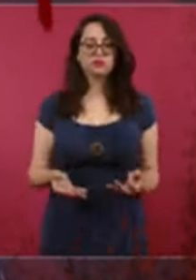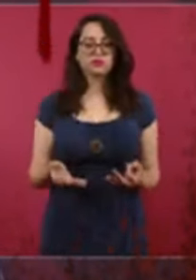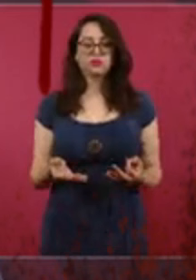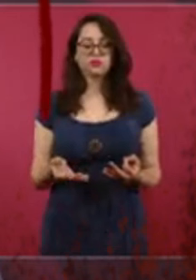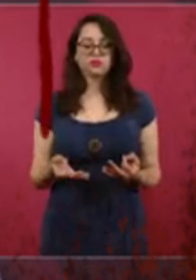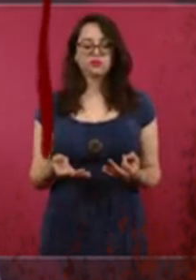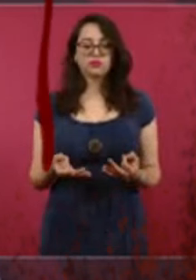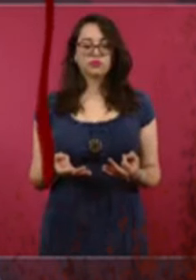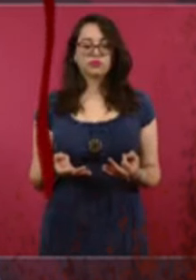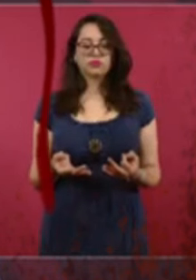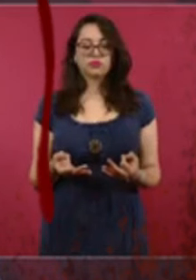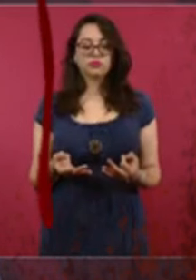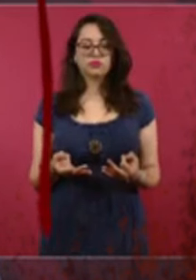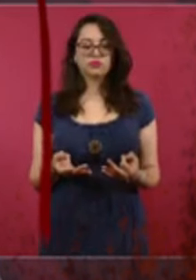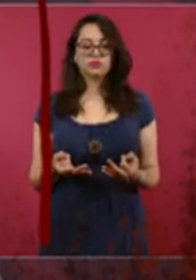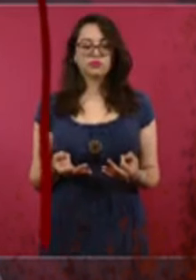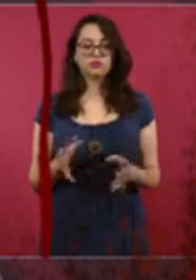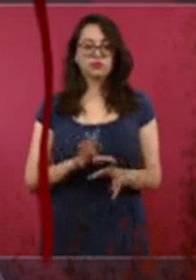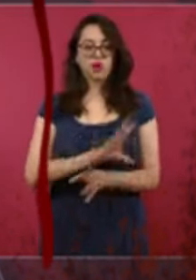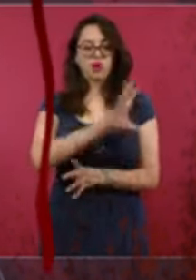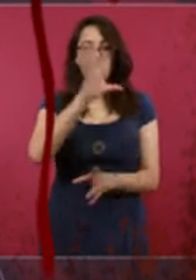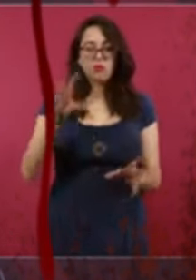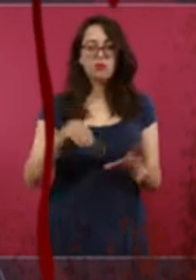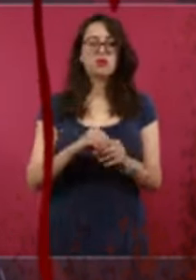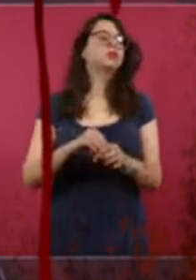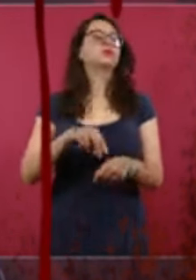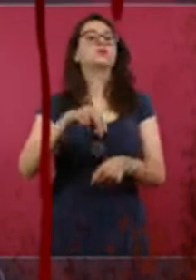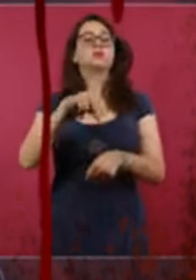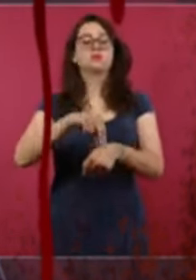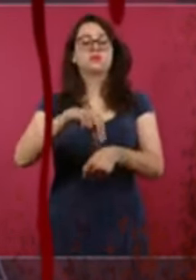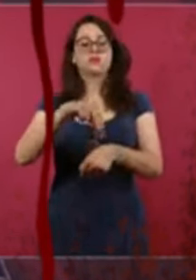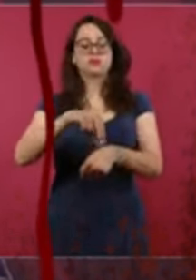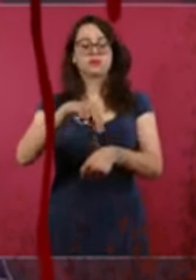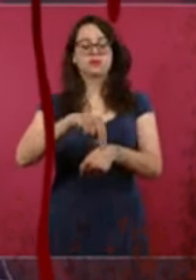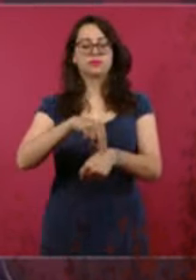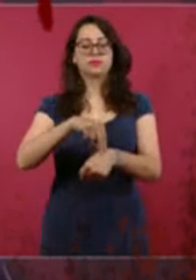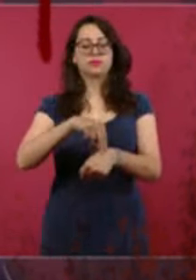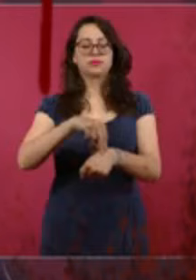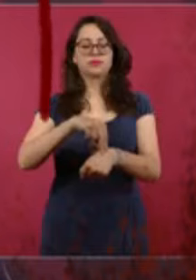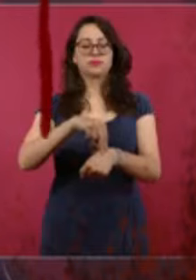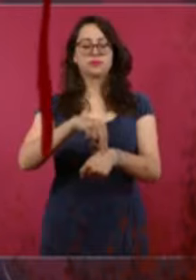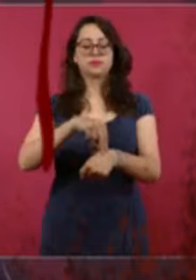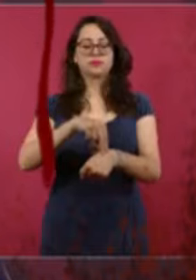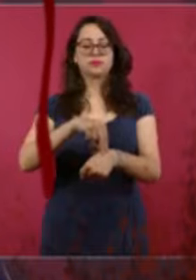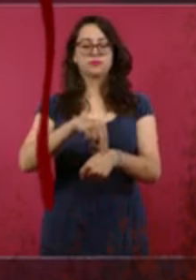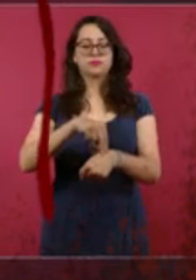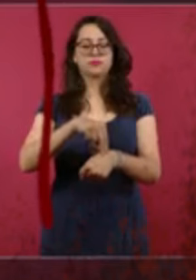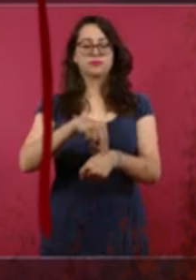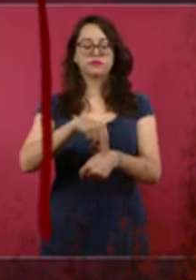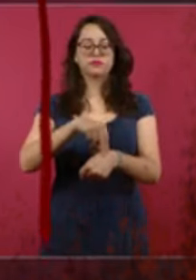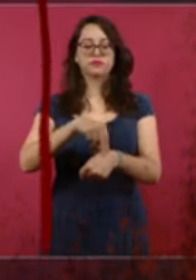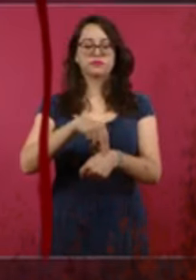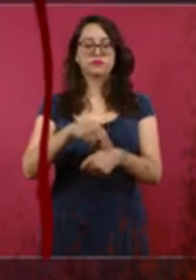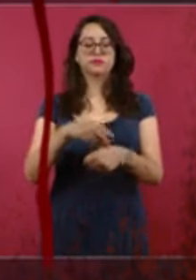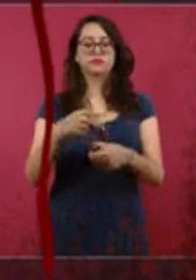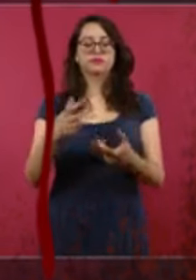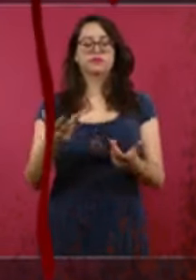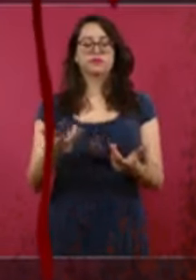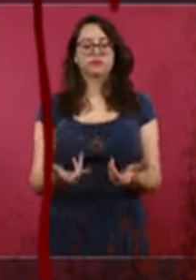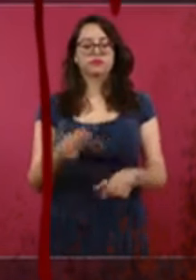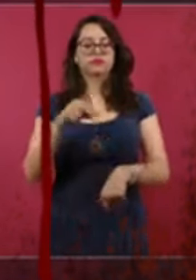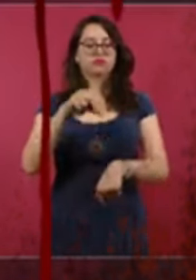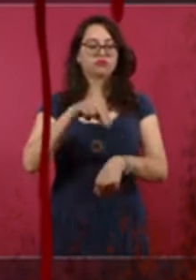que ya estás a casi nada de que se parezca a tu sistema de salud al que el anhélido de la presidencia te ha